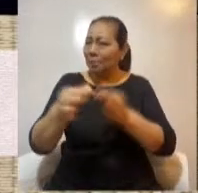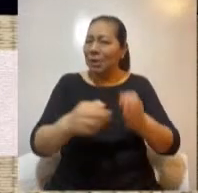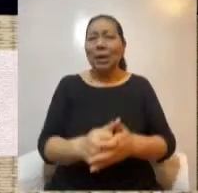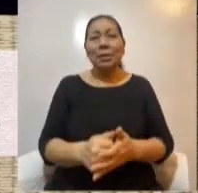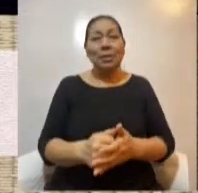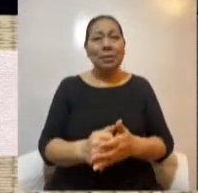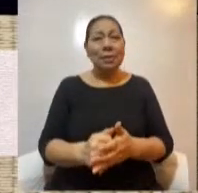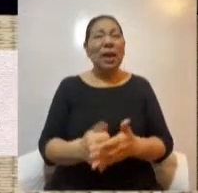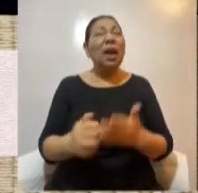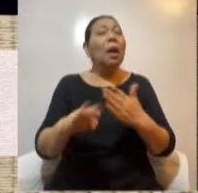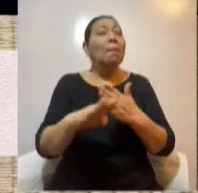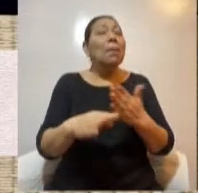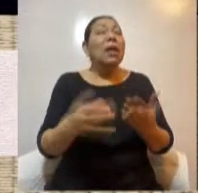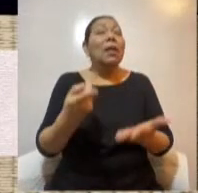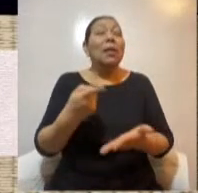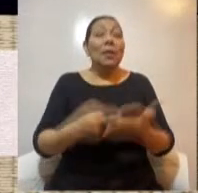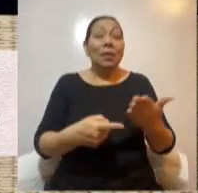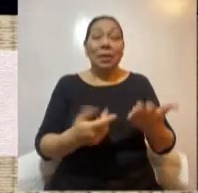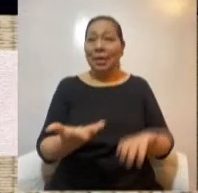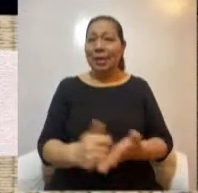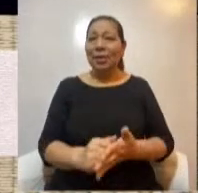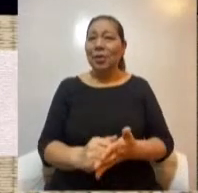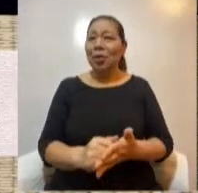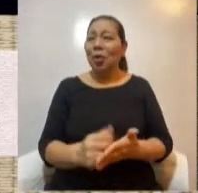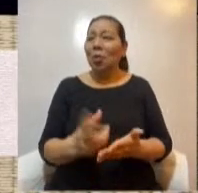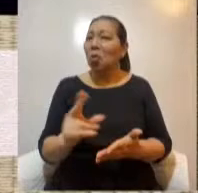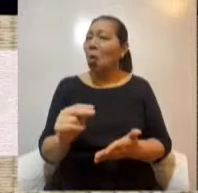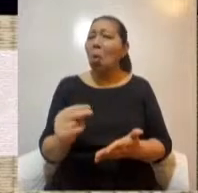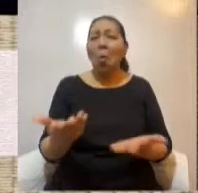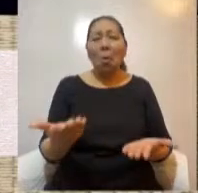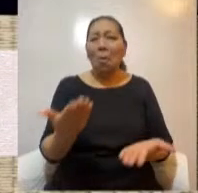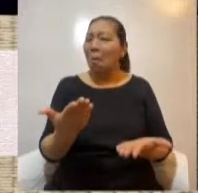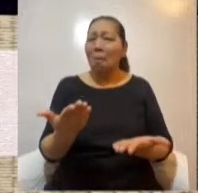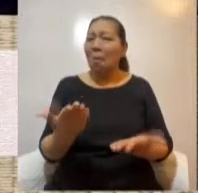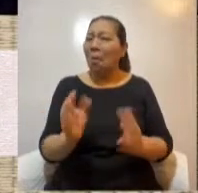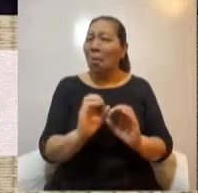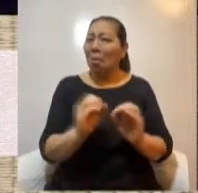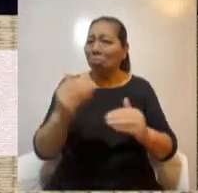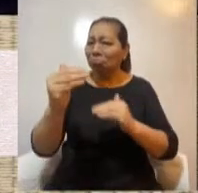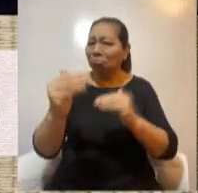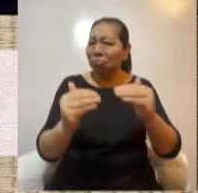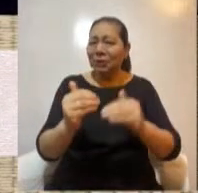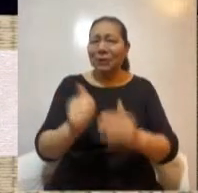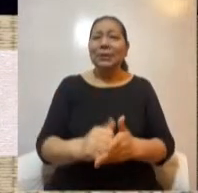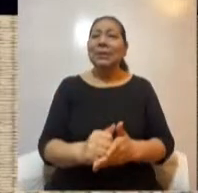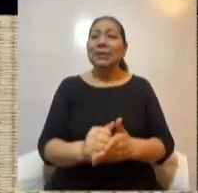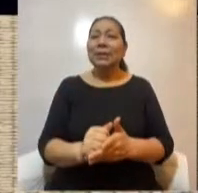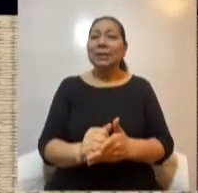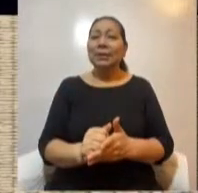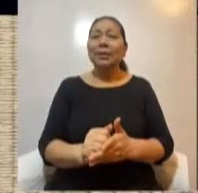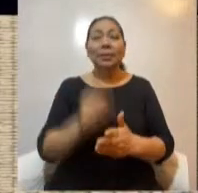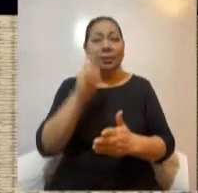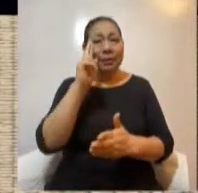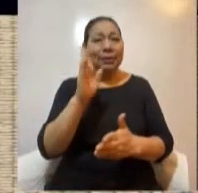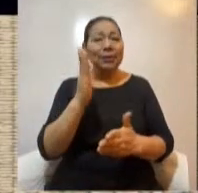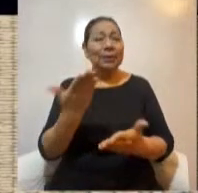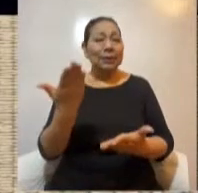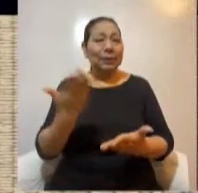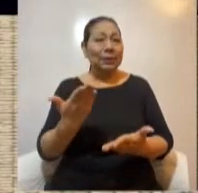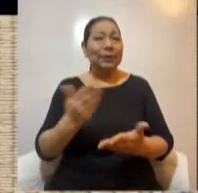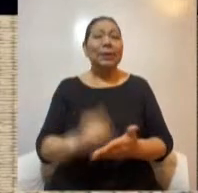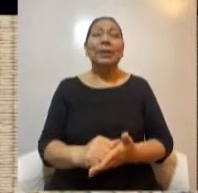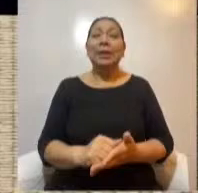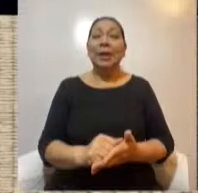¿no? Basándose en, básicamente, que no había esa relación de dependencia respecto